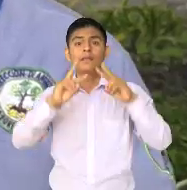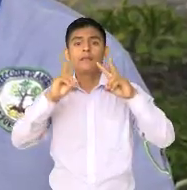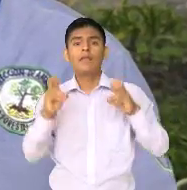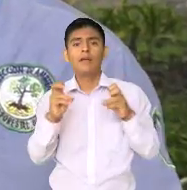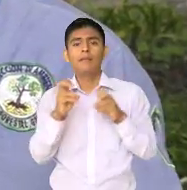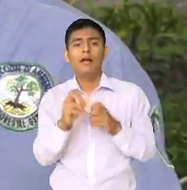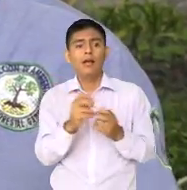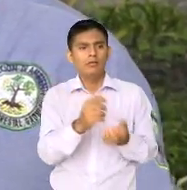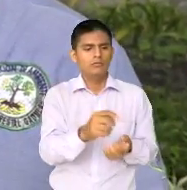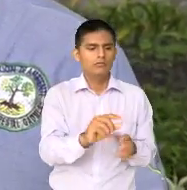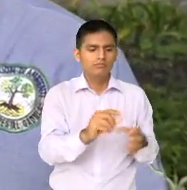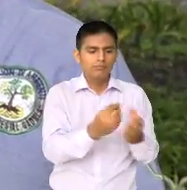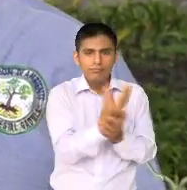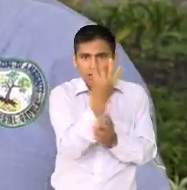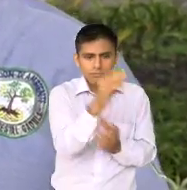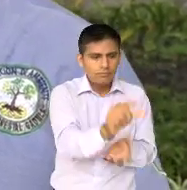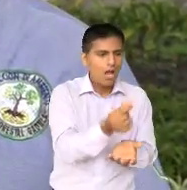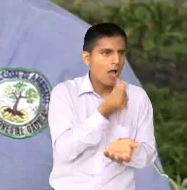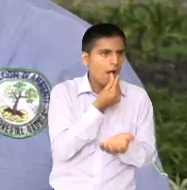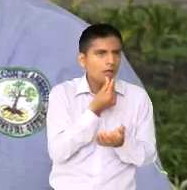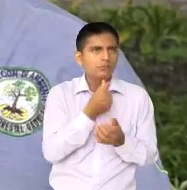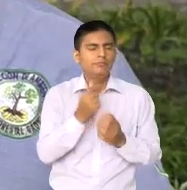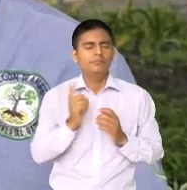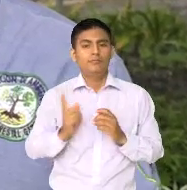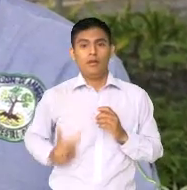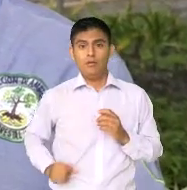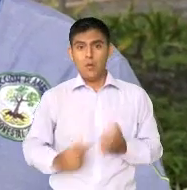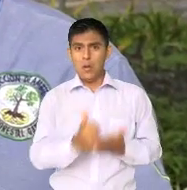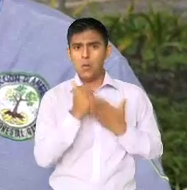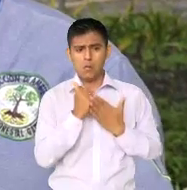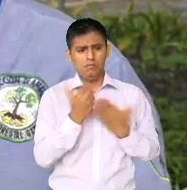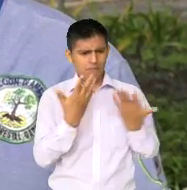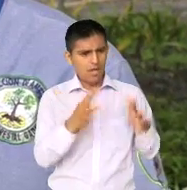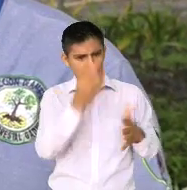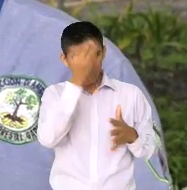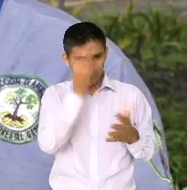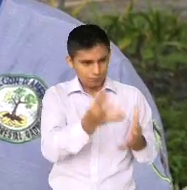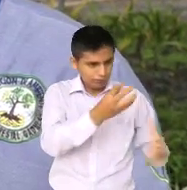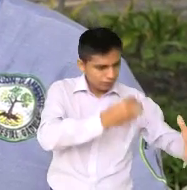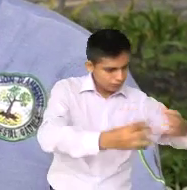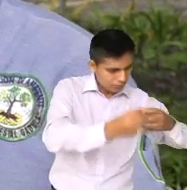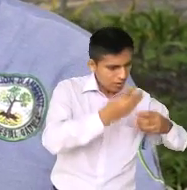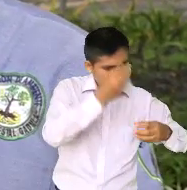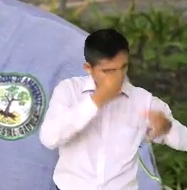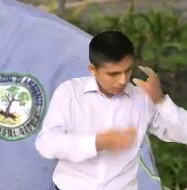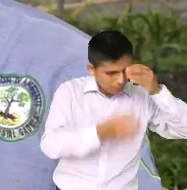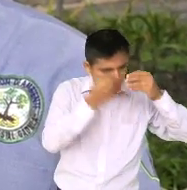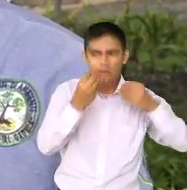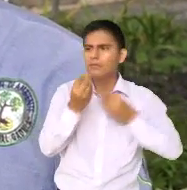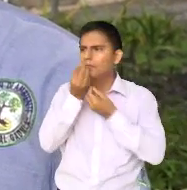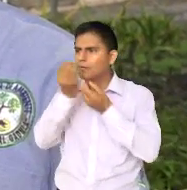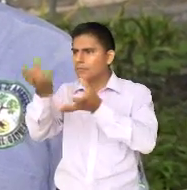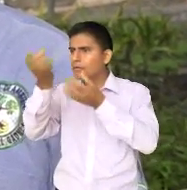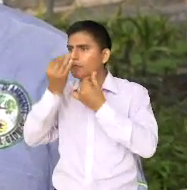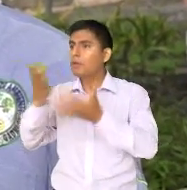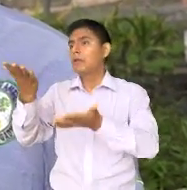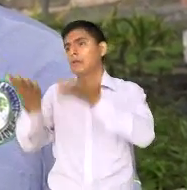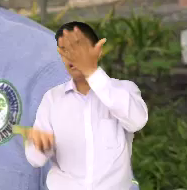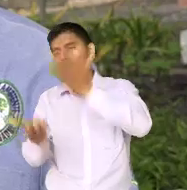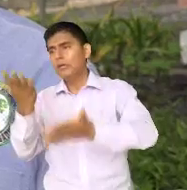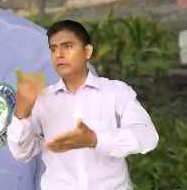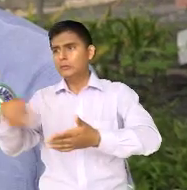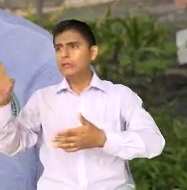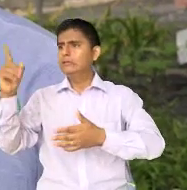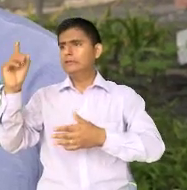nosotros recolectando justamente para tener y que la ciudadanía conozca que cuáles es el servicio que ellas dan